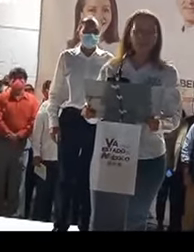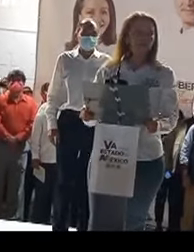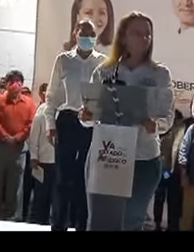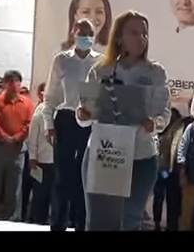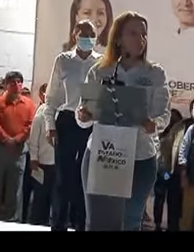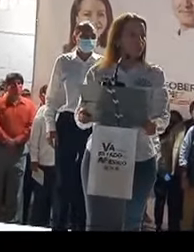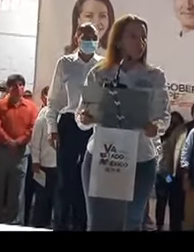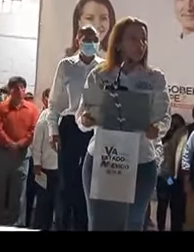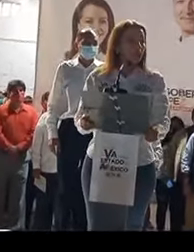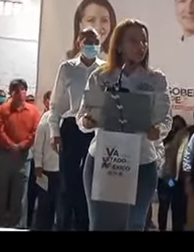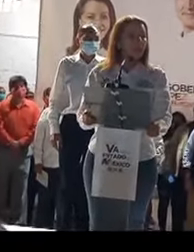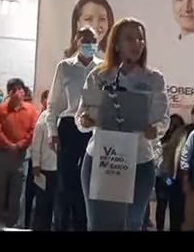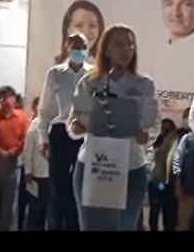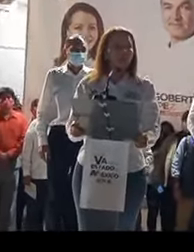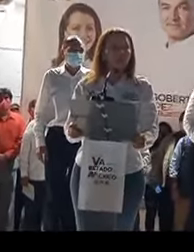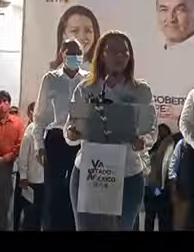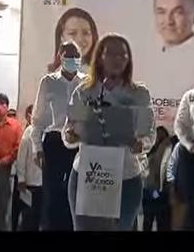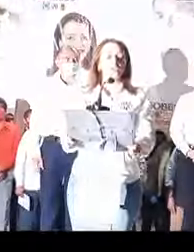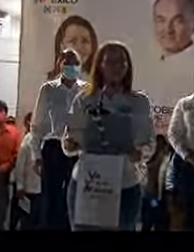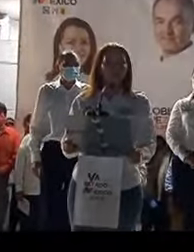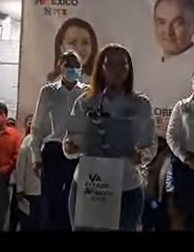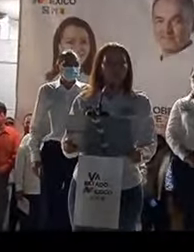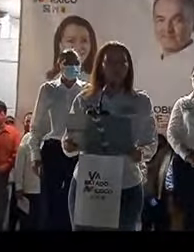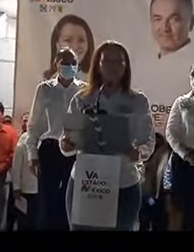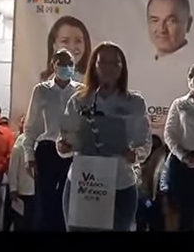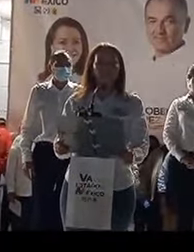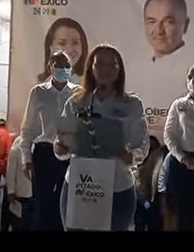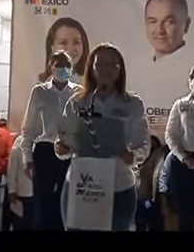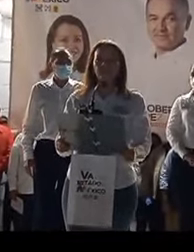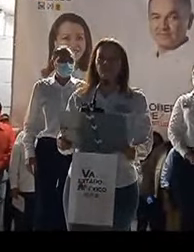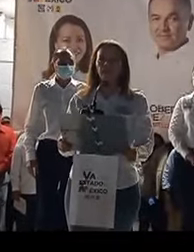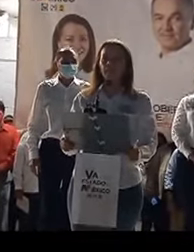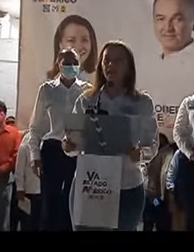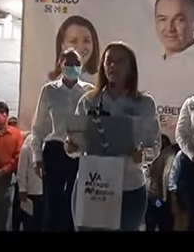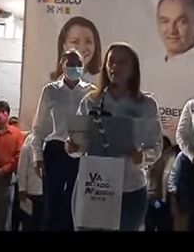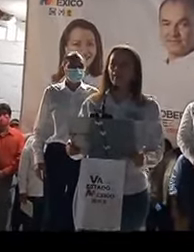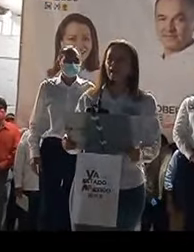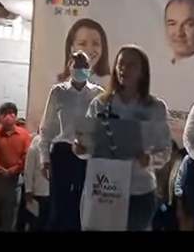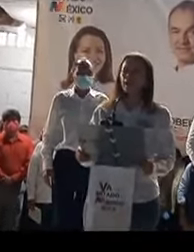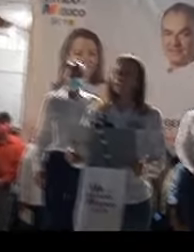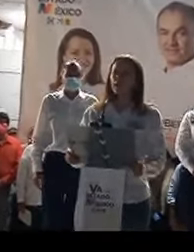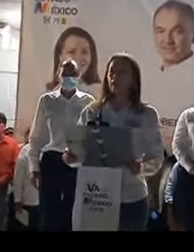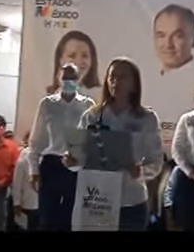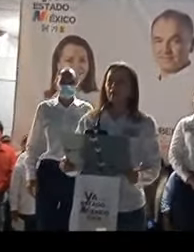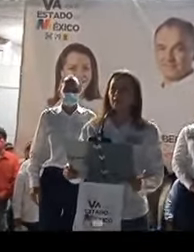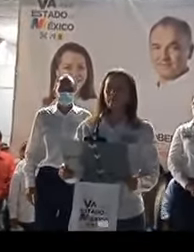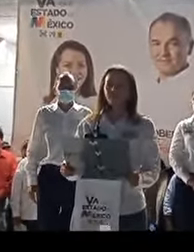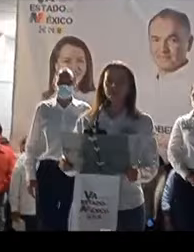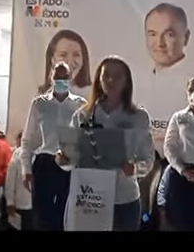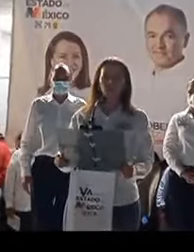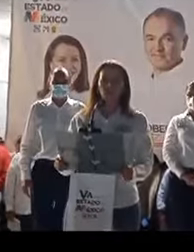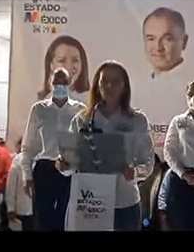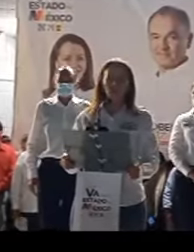campaña de la coalición del PRI, PRD y PAN.